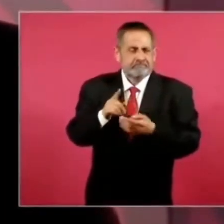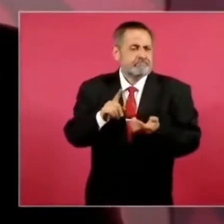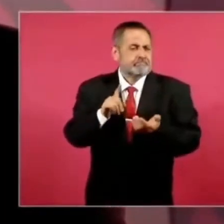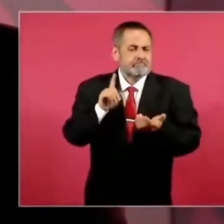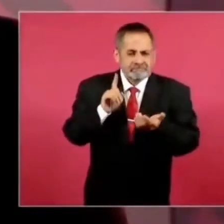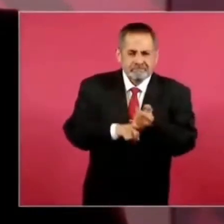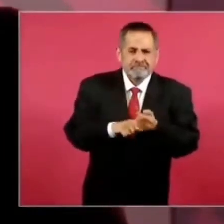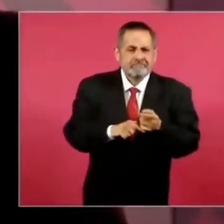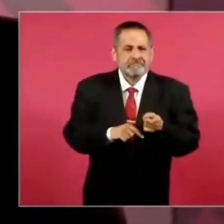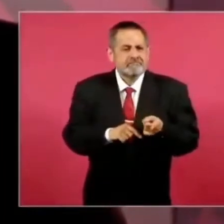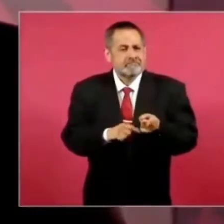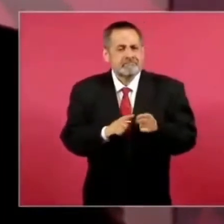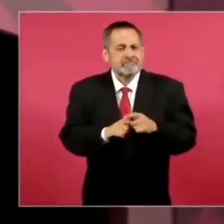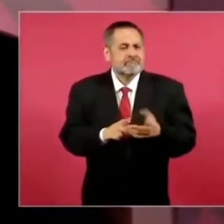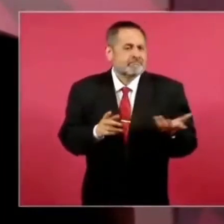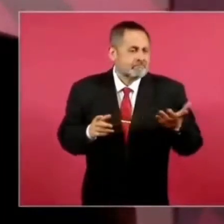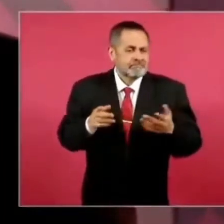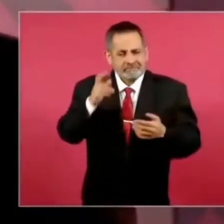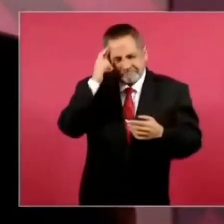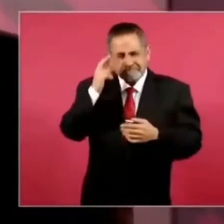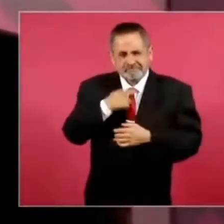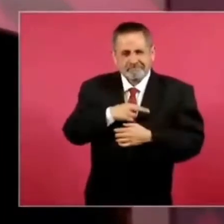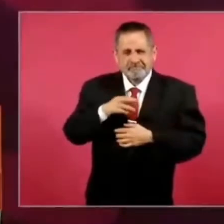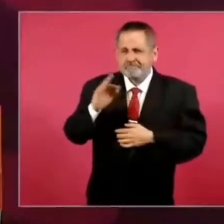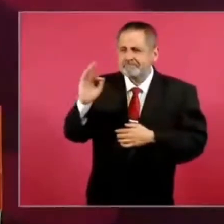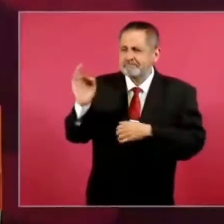Federalistas y centralistas,